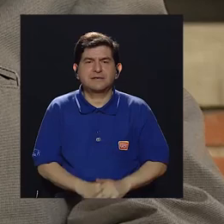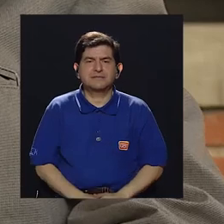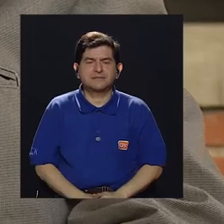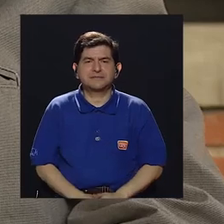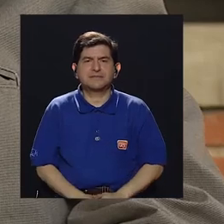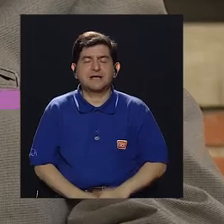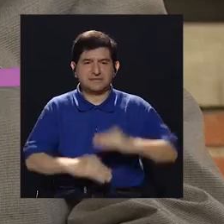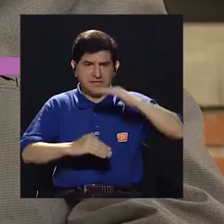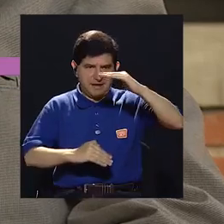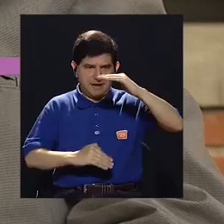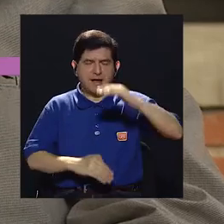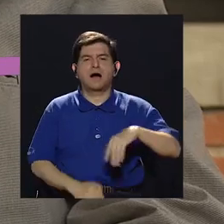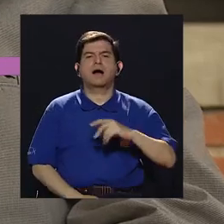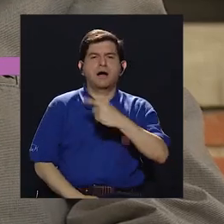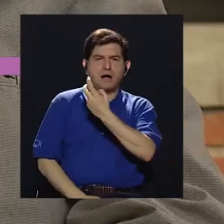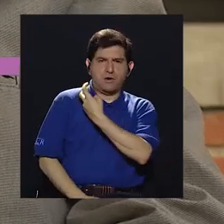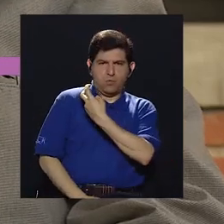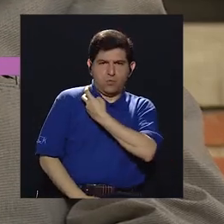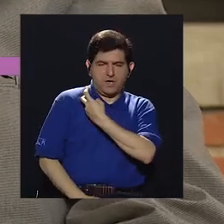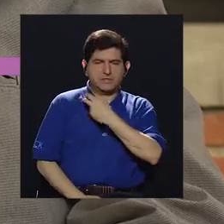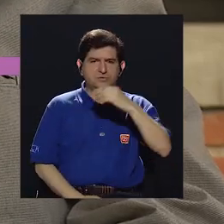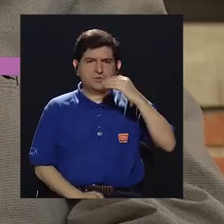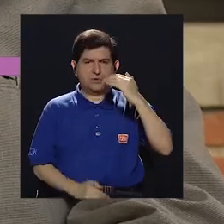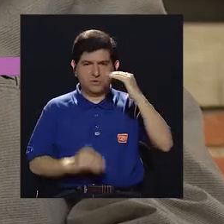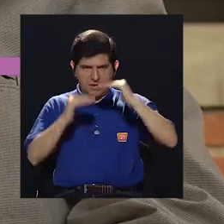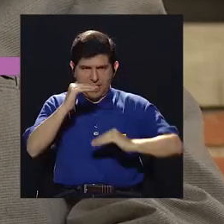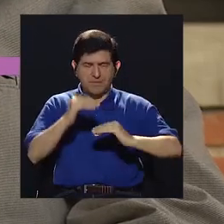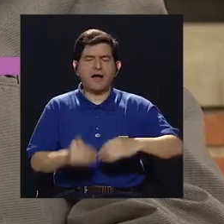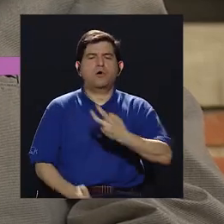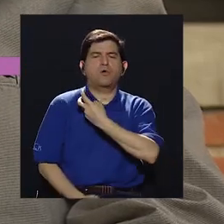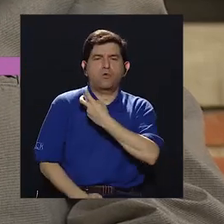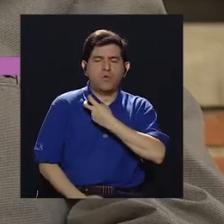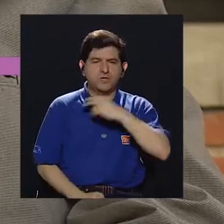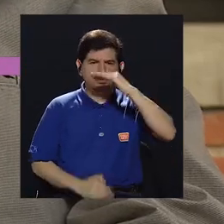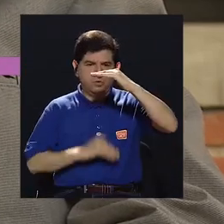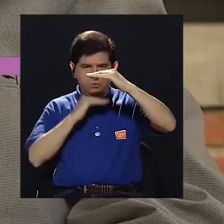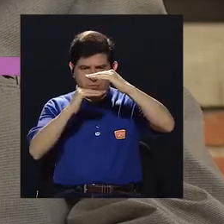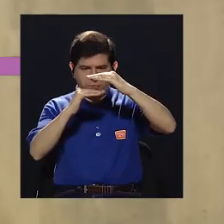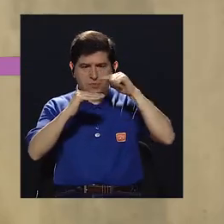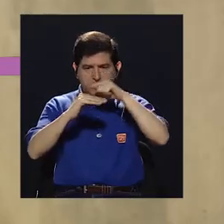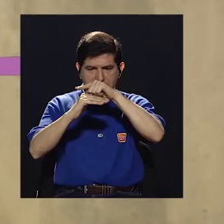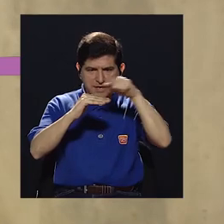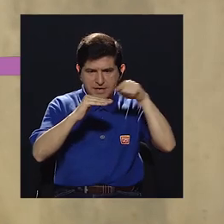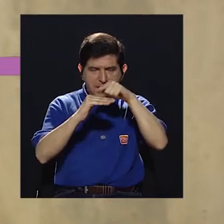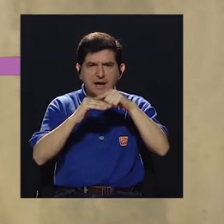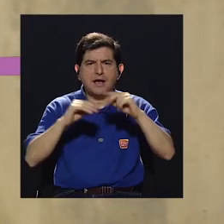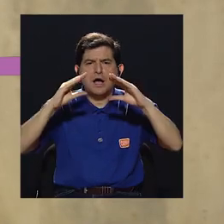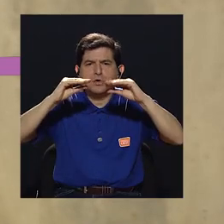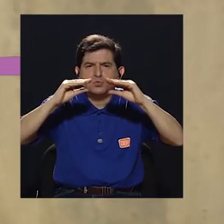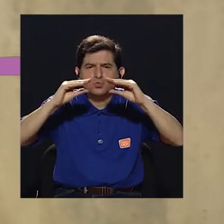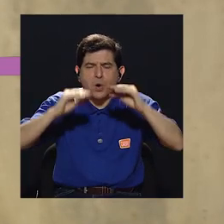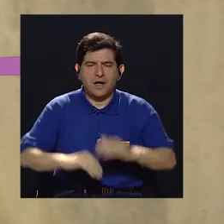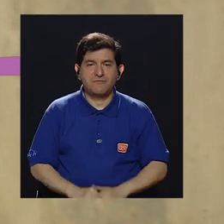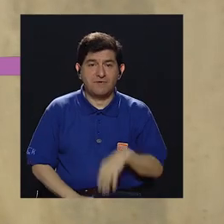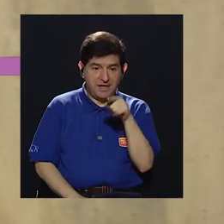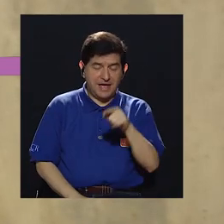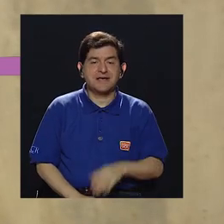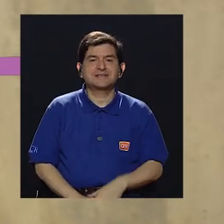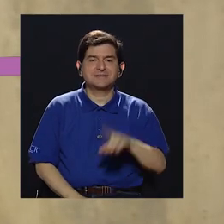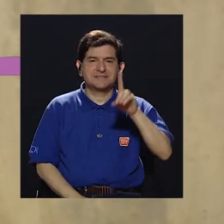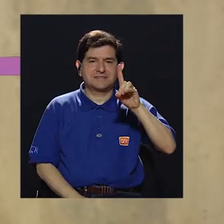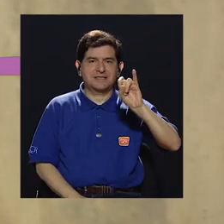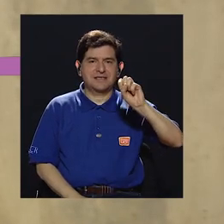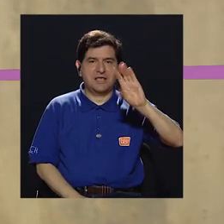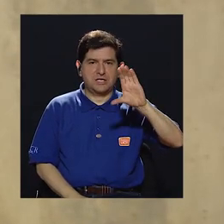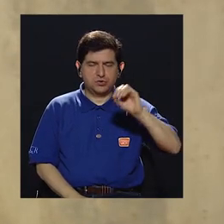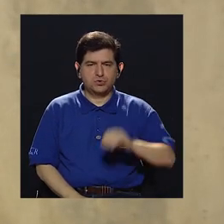chocolate es hueso, es la vértebra, la parte de abajo es vértebra y en medio trae la cremita que es suave, eso es el disco. El disco